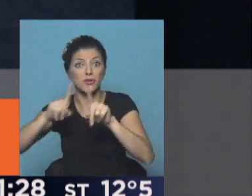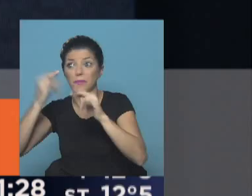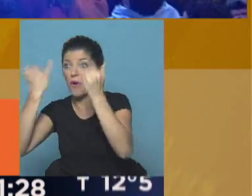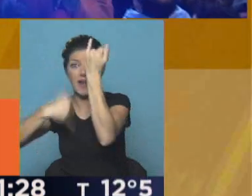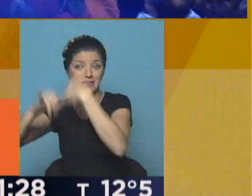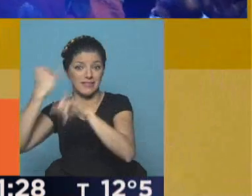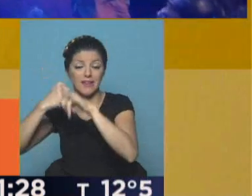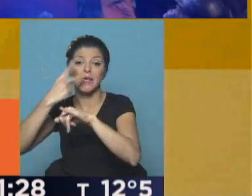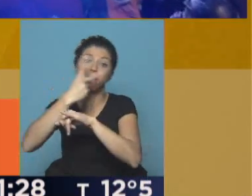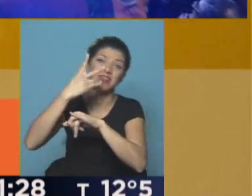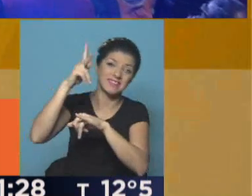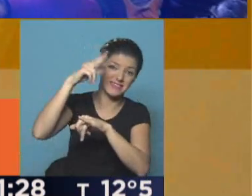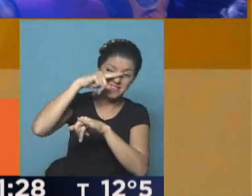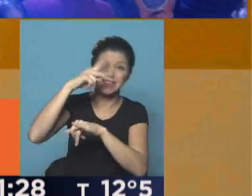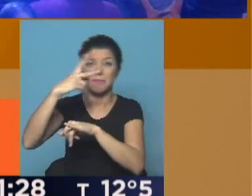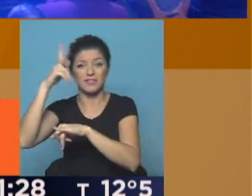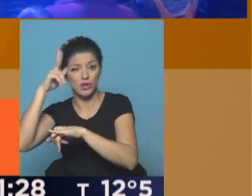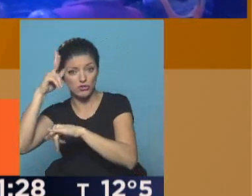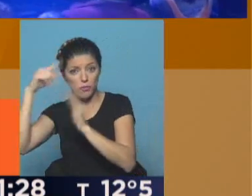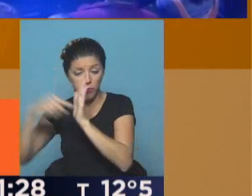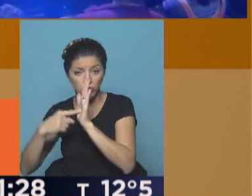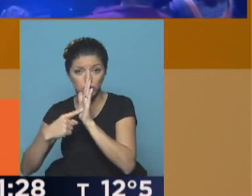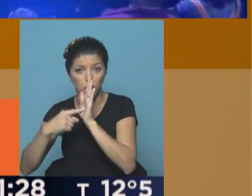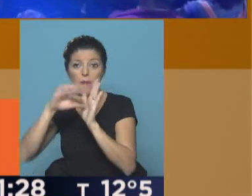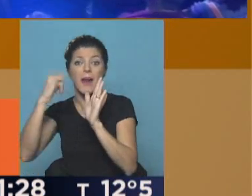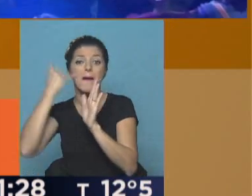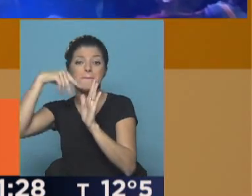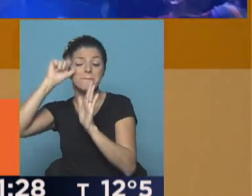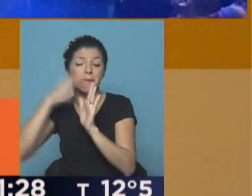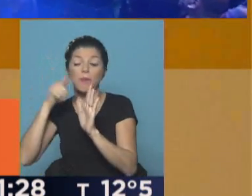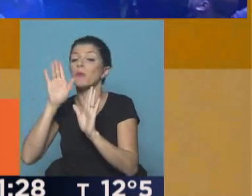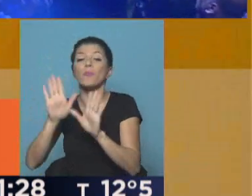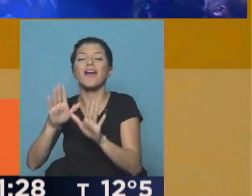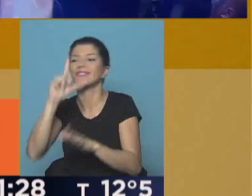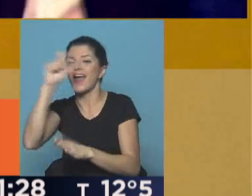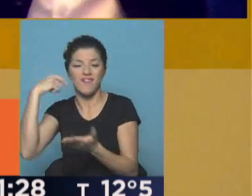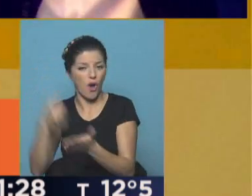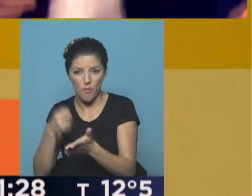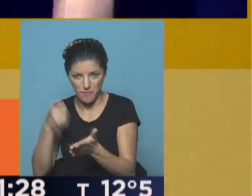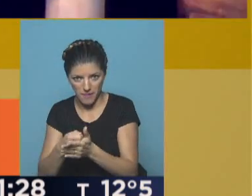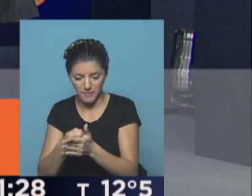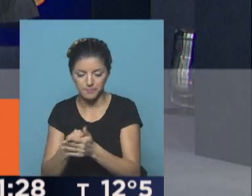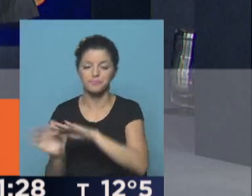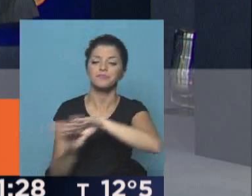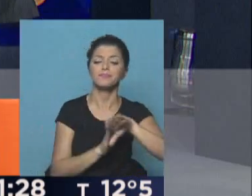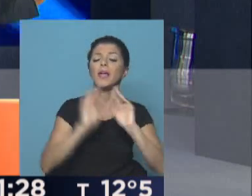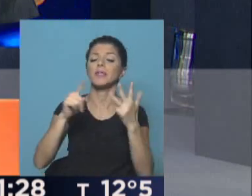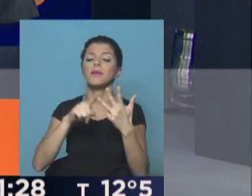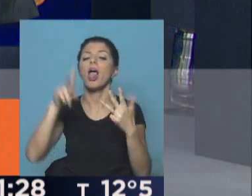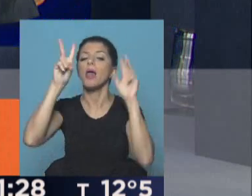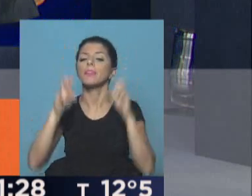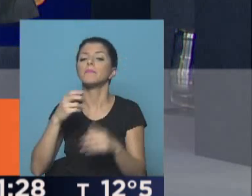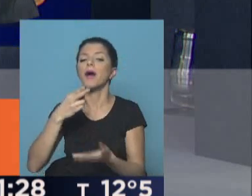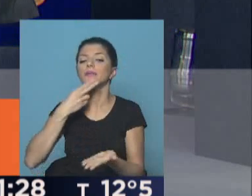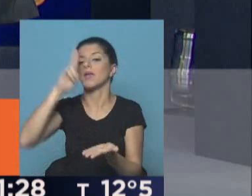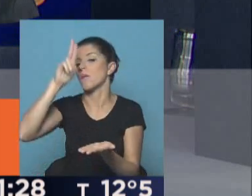parta de 27 28 puntos para una pyme porque está pagando eso a los bancos y como así también el tema de tarifas del tema de tarifa es un grave problema